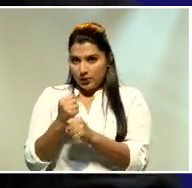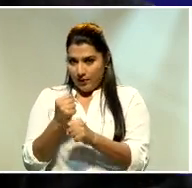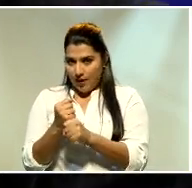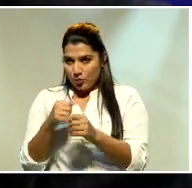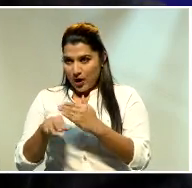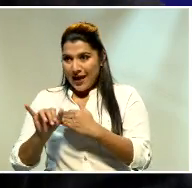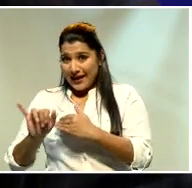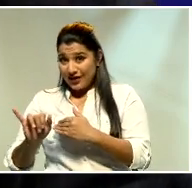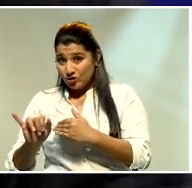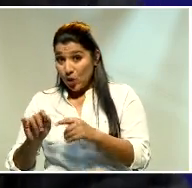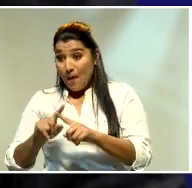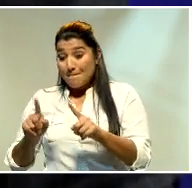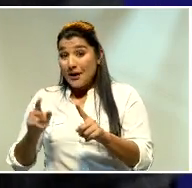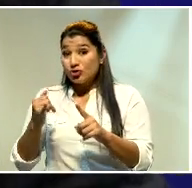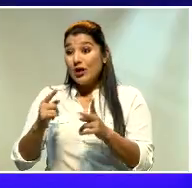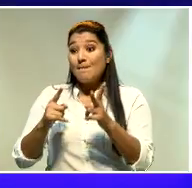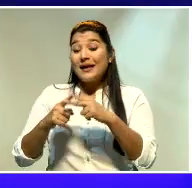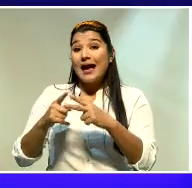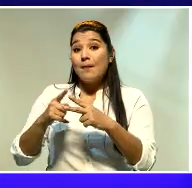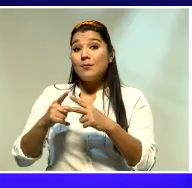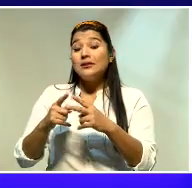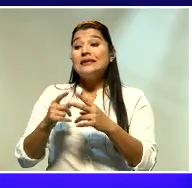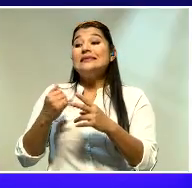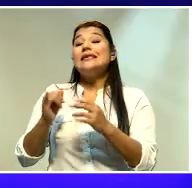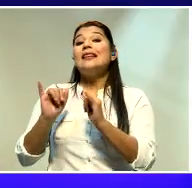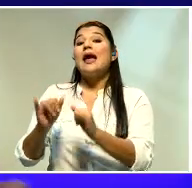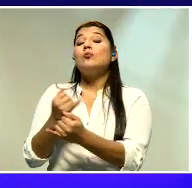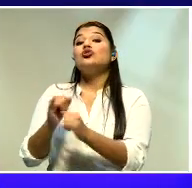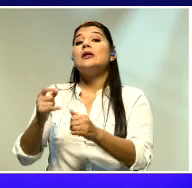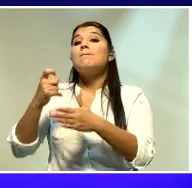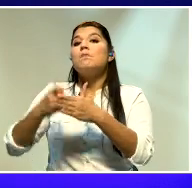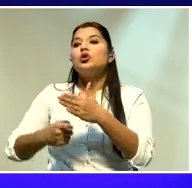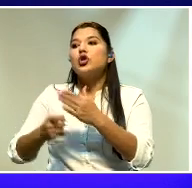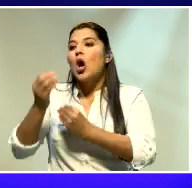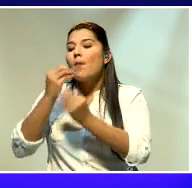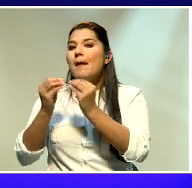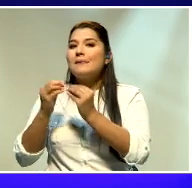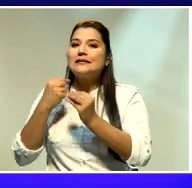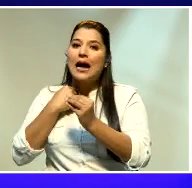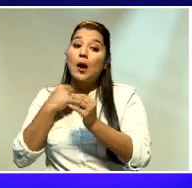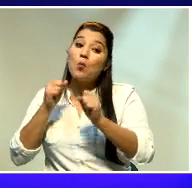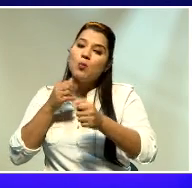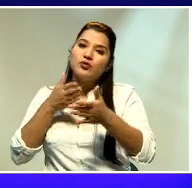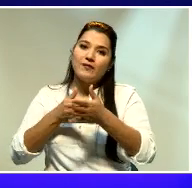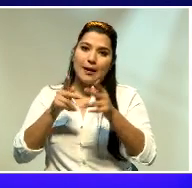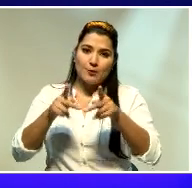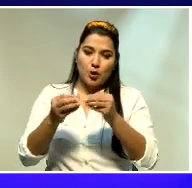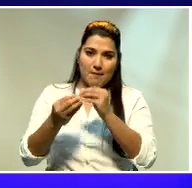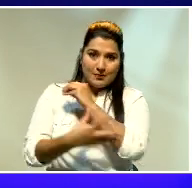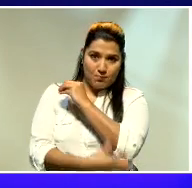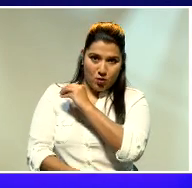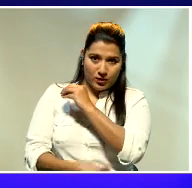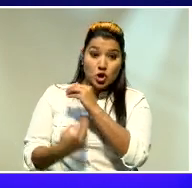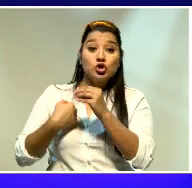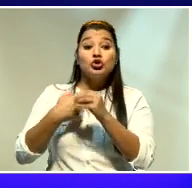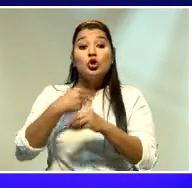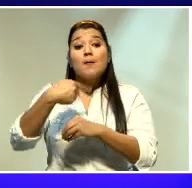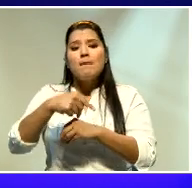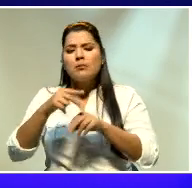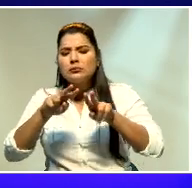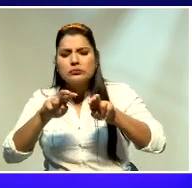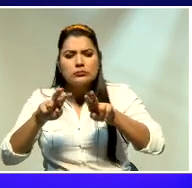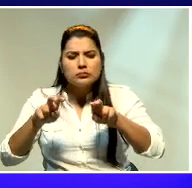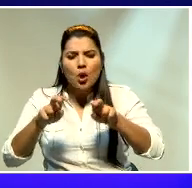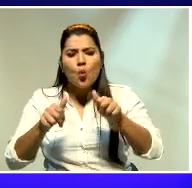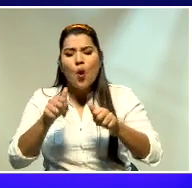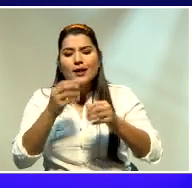bien perjudicar a los más humildes. El problema es que lo que la gente está viendo, presidente, es que compañías grandes encuentran